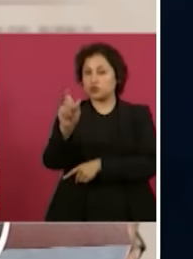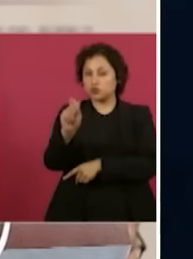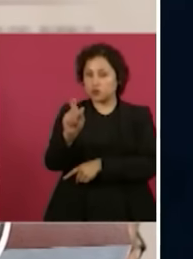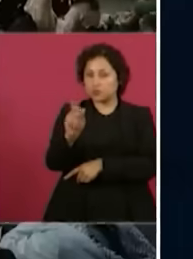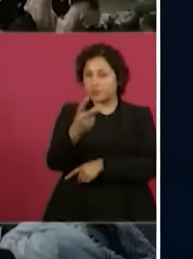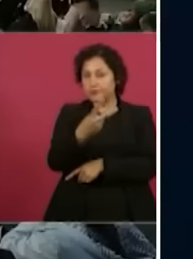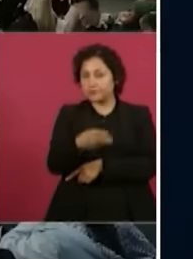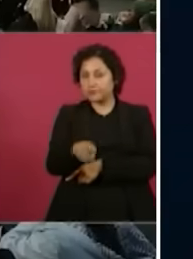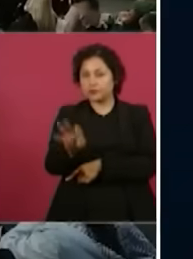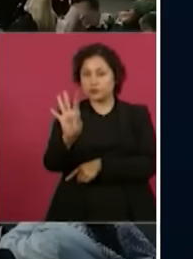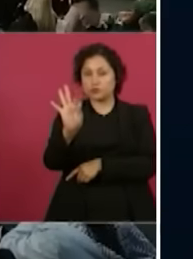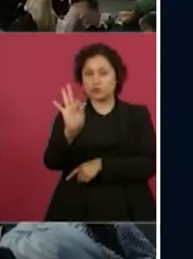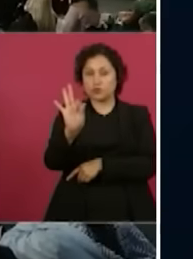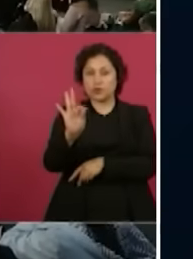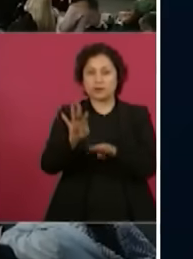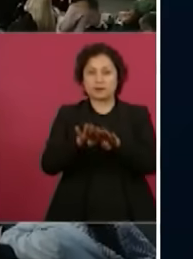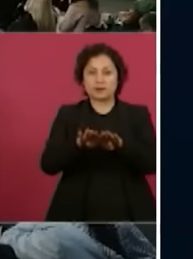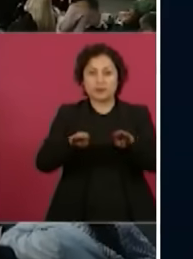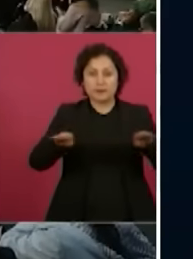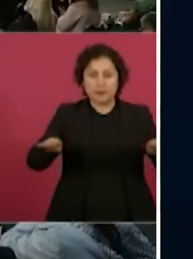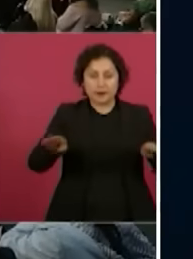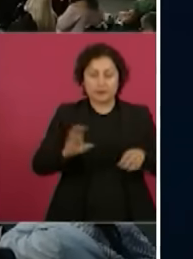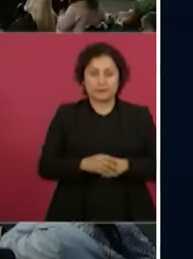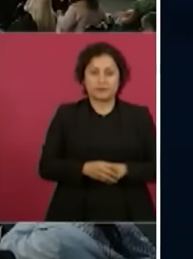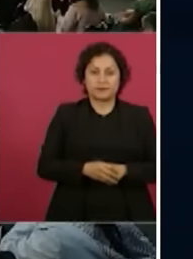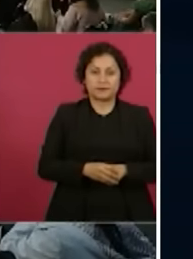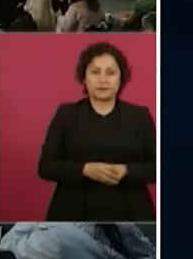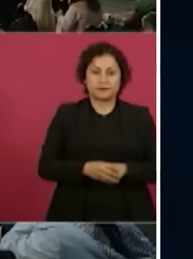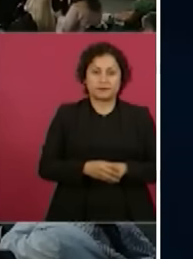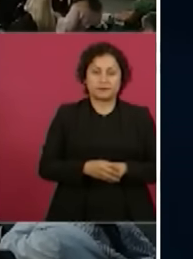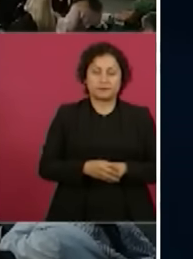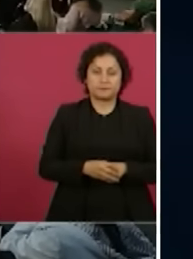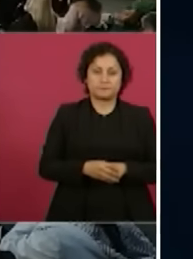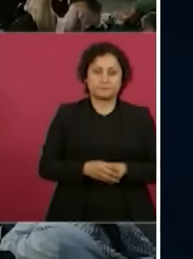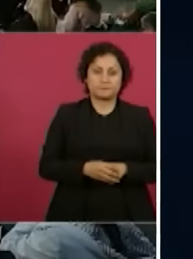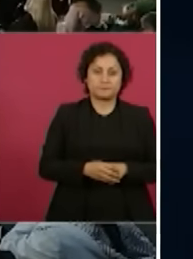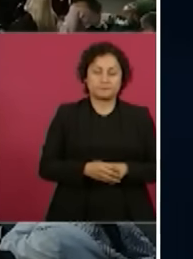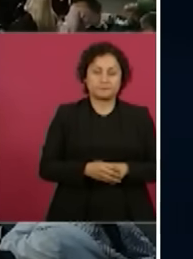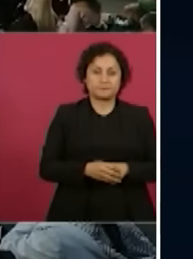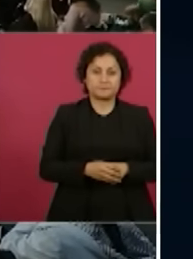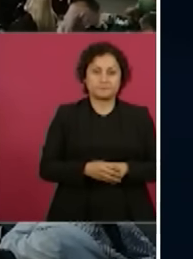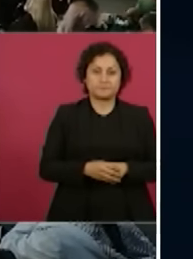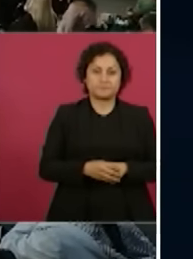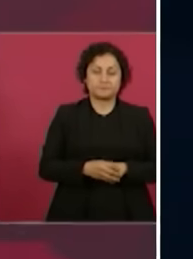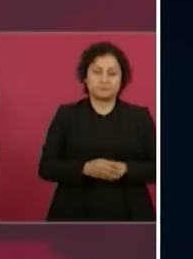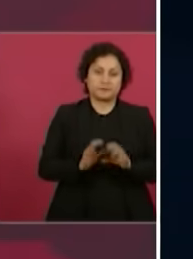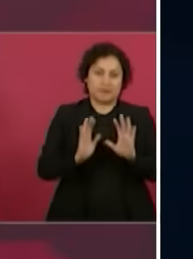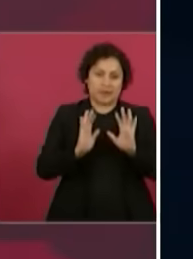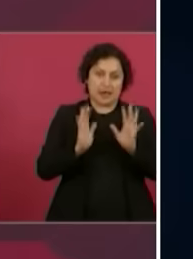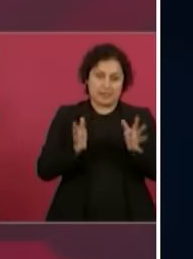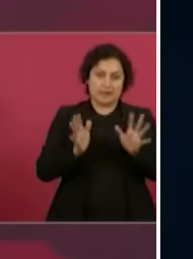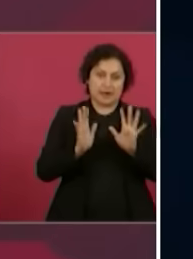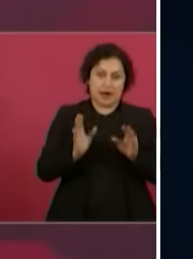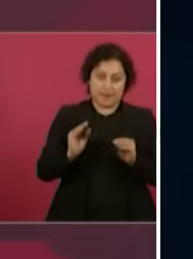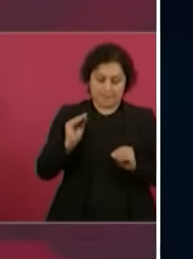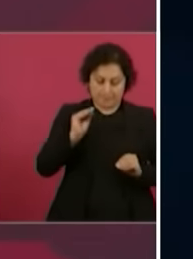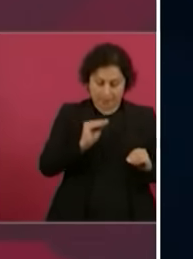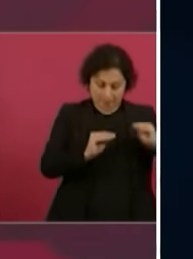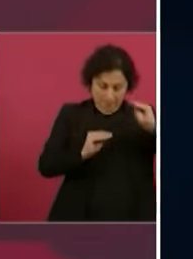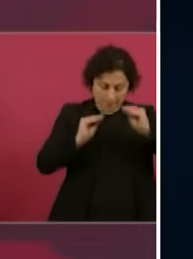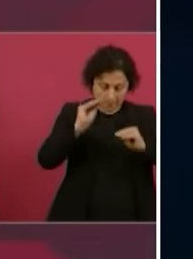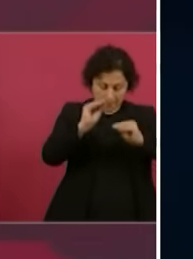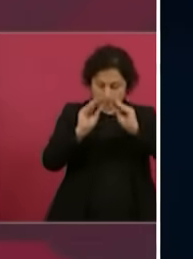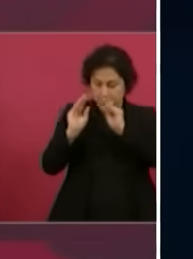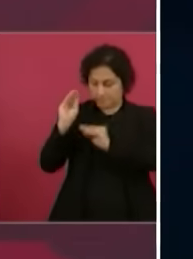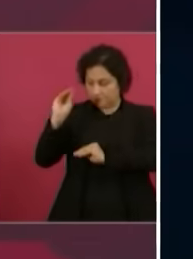eso que también en 2023 y 2024 registraría un crecimiento anual del 5% en